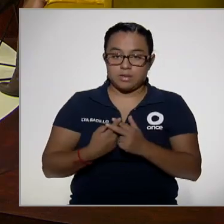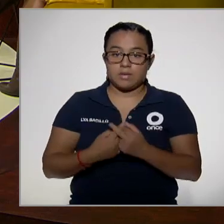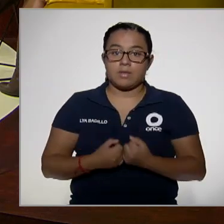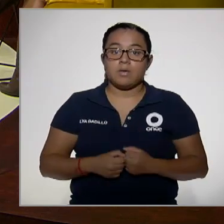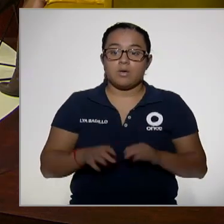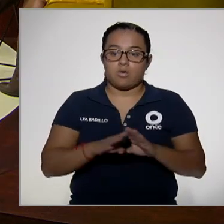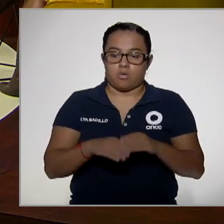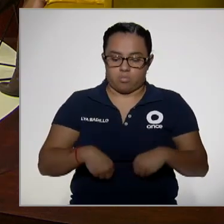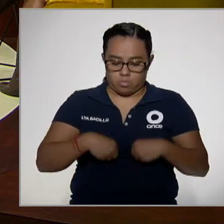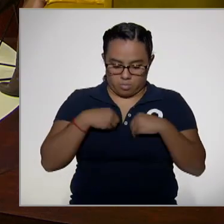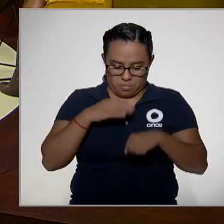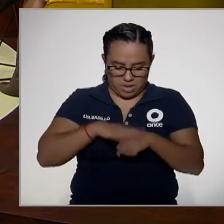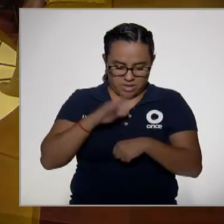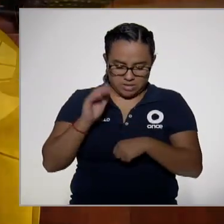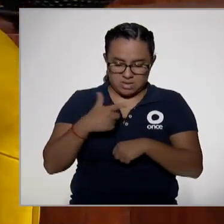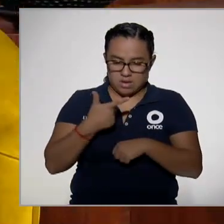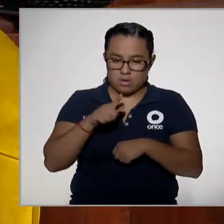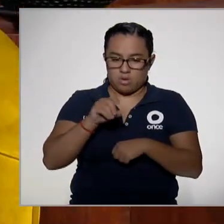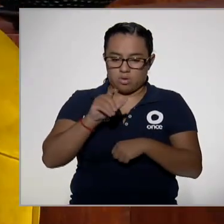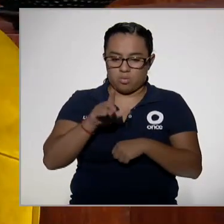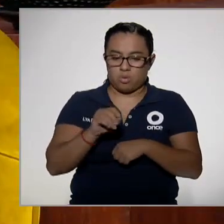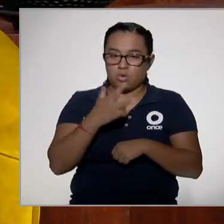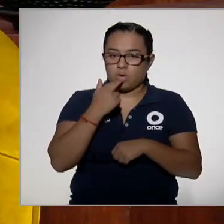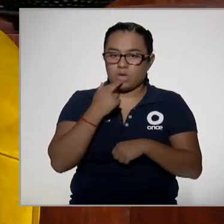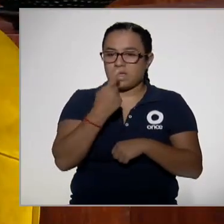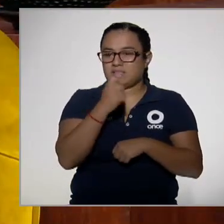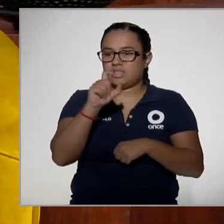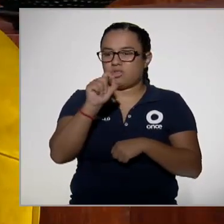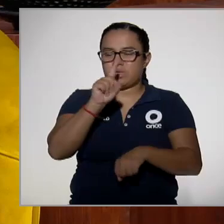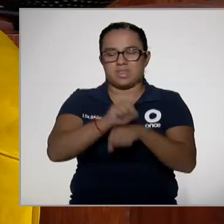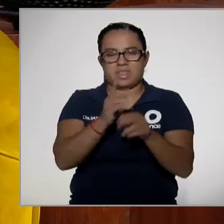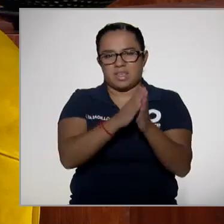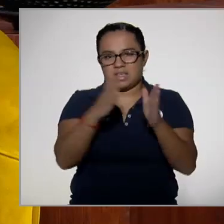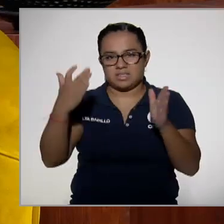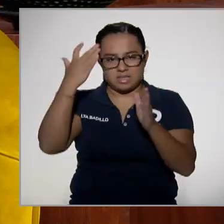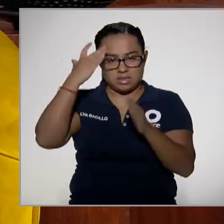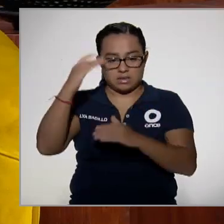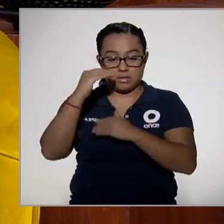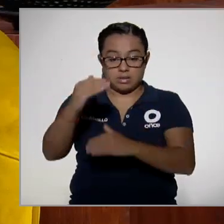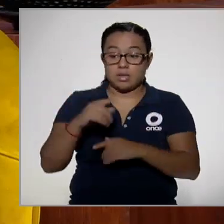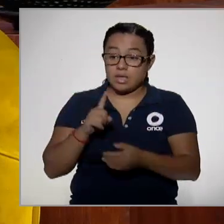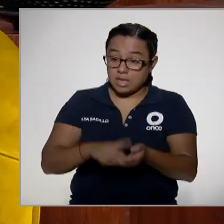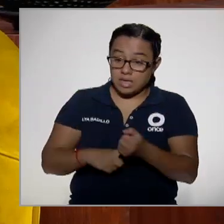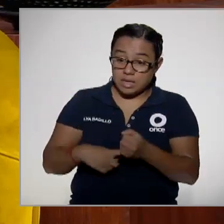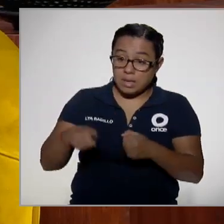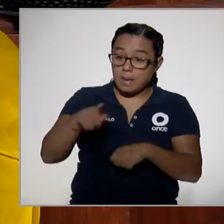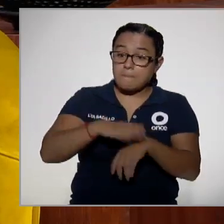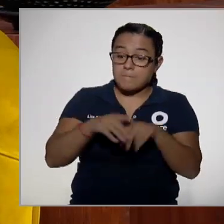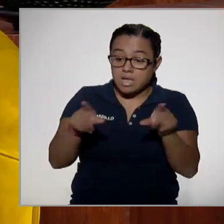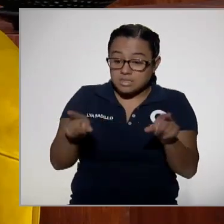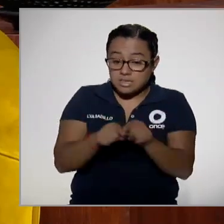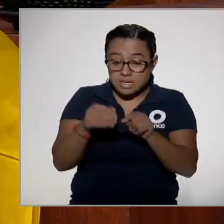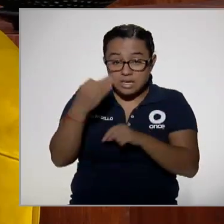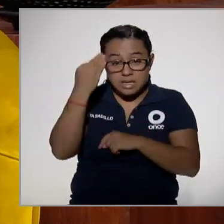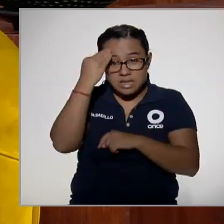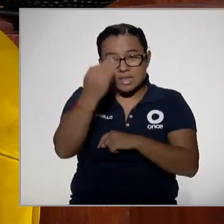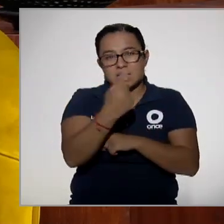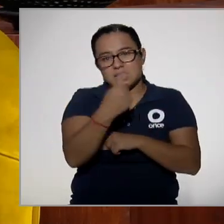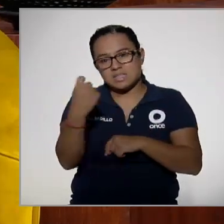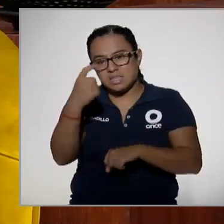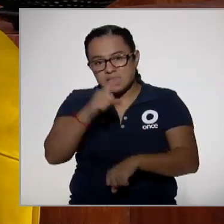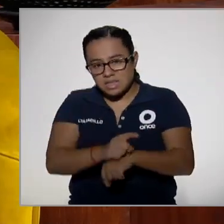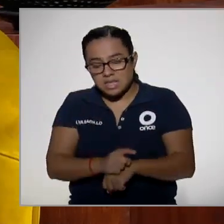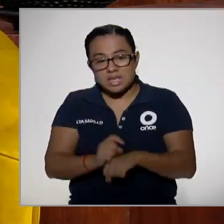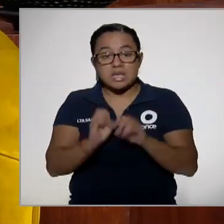sobrevida de estos glóbulos rojos que en términos generales es de 120 días entonces cuando esta sobrevida es más corta es decir 100 días o incluso